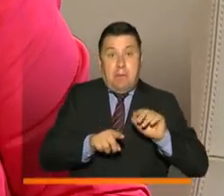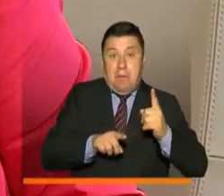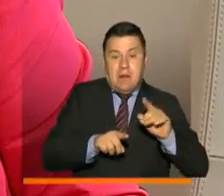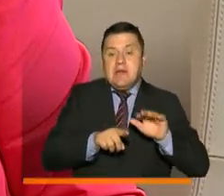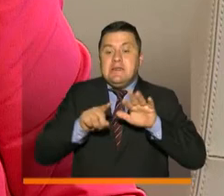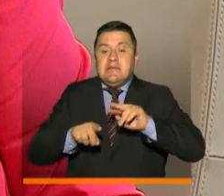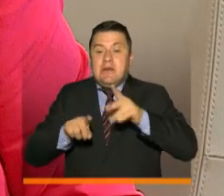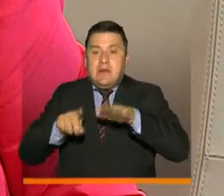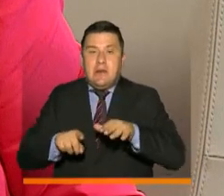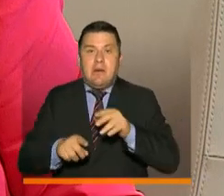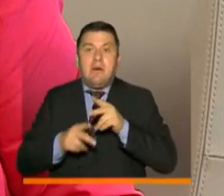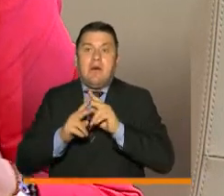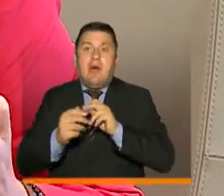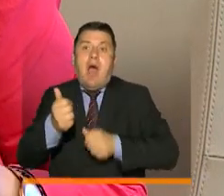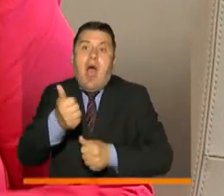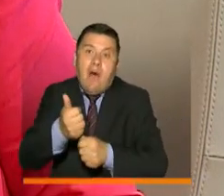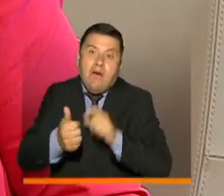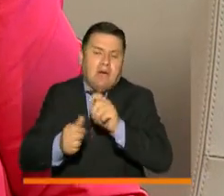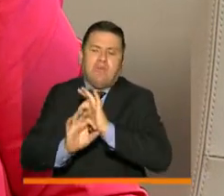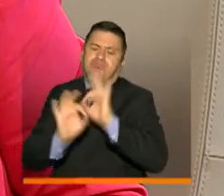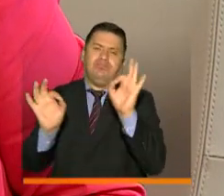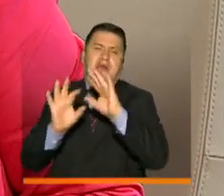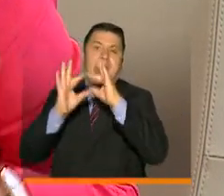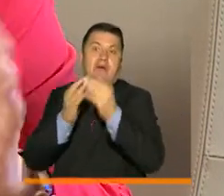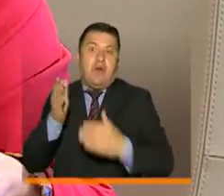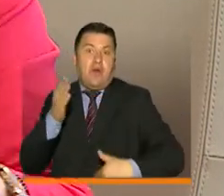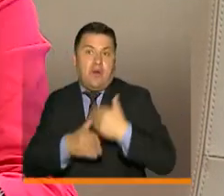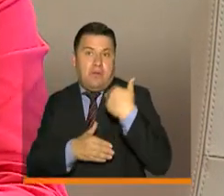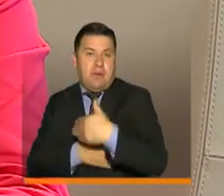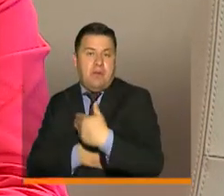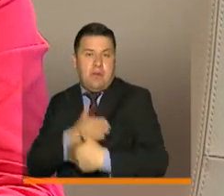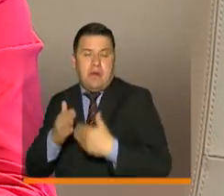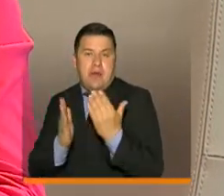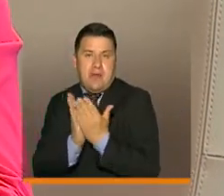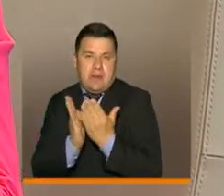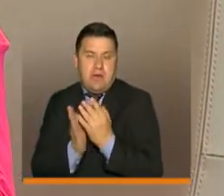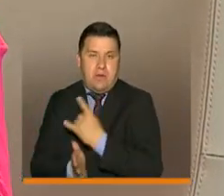la línea de crédito que no requiere codeudor para las familias que inician, pues, su proceso de educación superior.